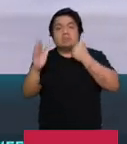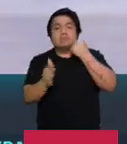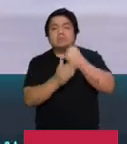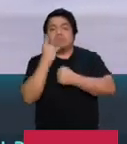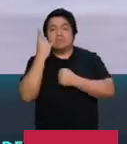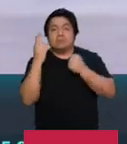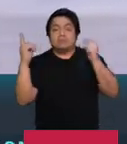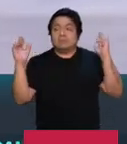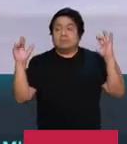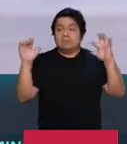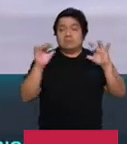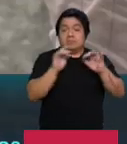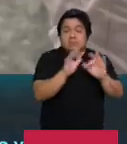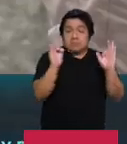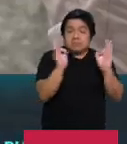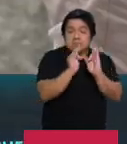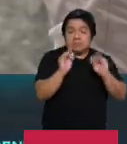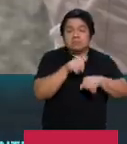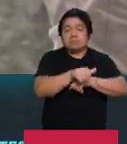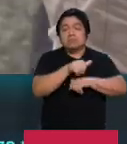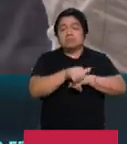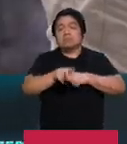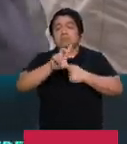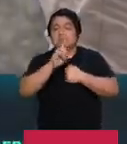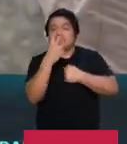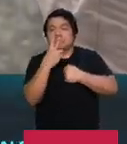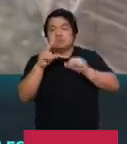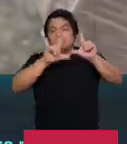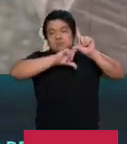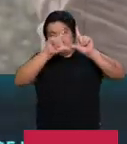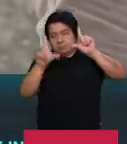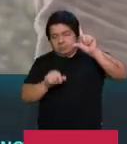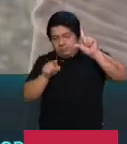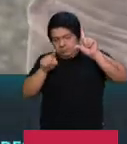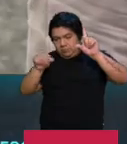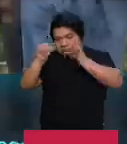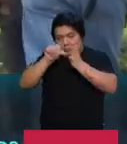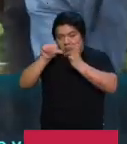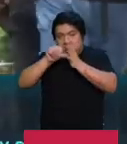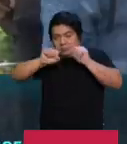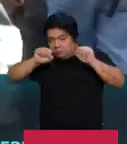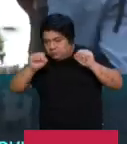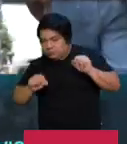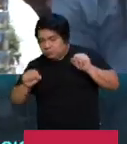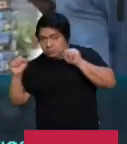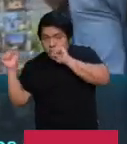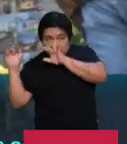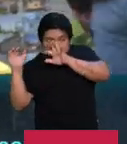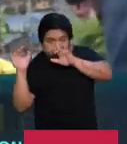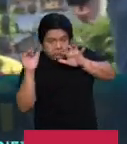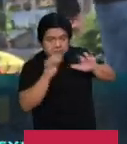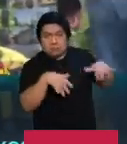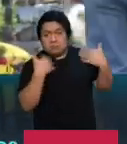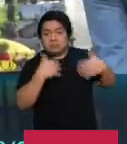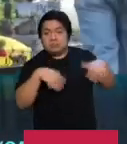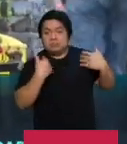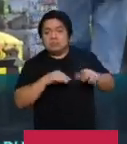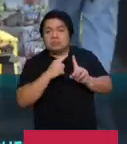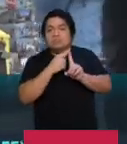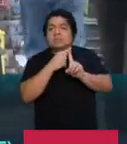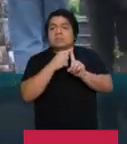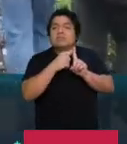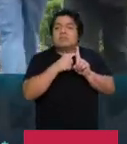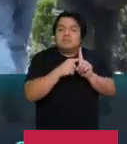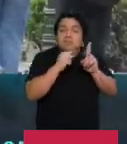ingreso del Frente Frío número 33 en el centro y sur del territorio nacional. Este frente provocará un nuevo descenso de